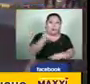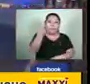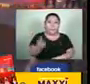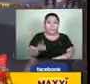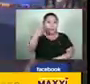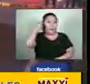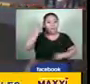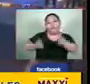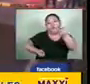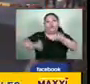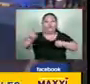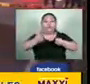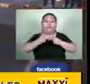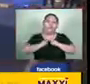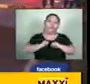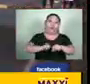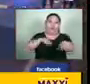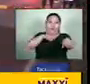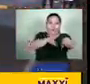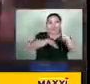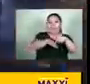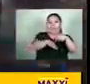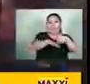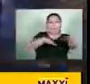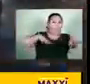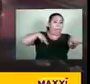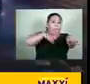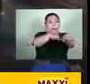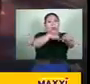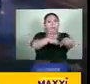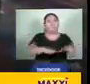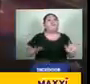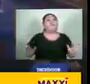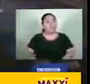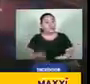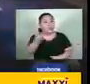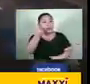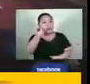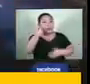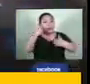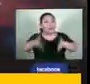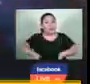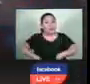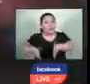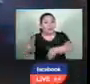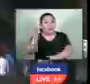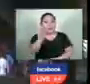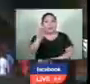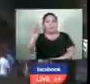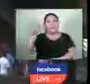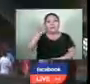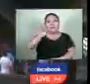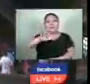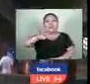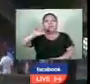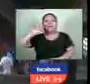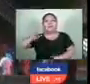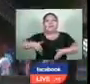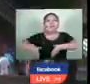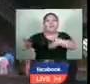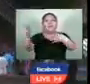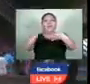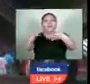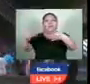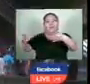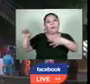al instante debido a las múltiples lesiones. El percance se dio en el kilómetro 33 de la carretera